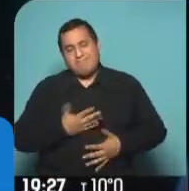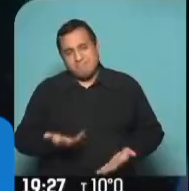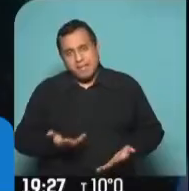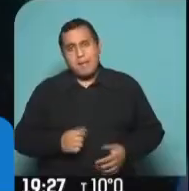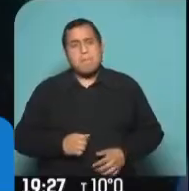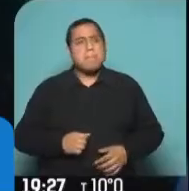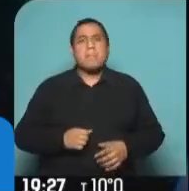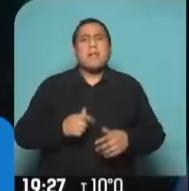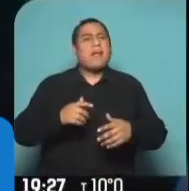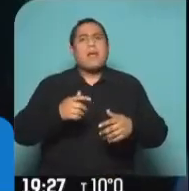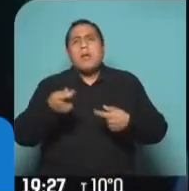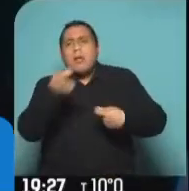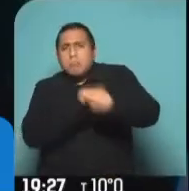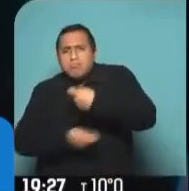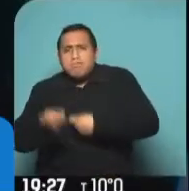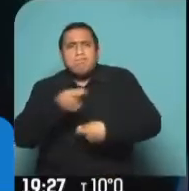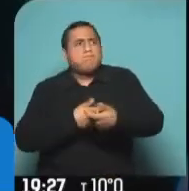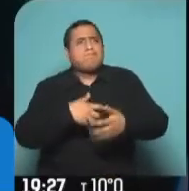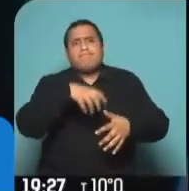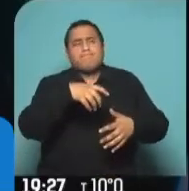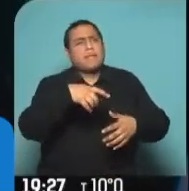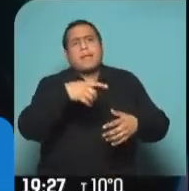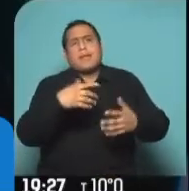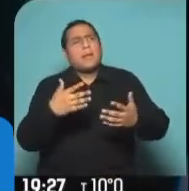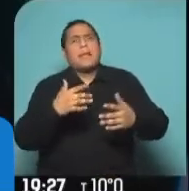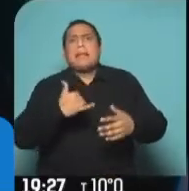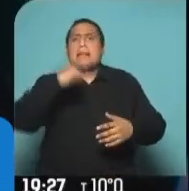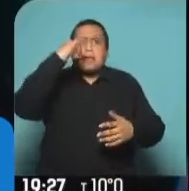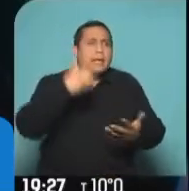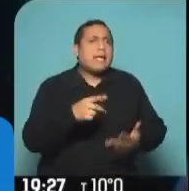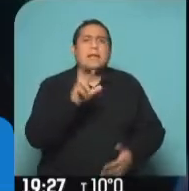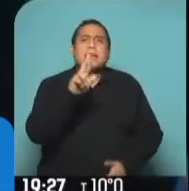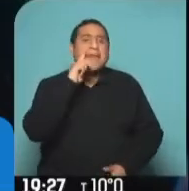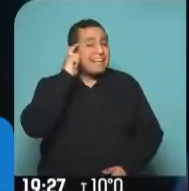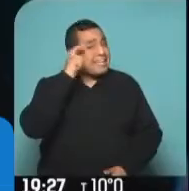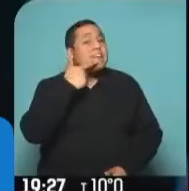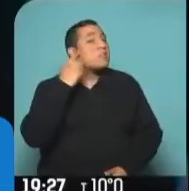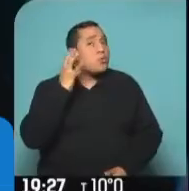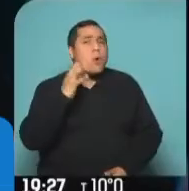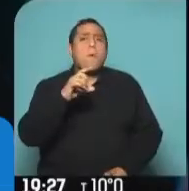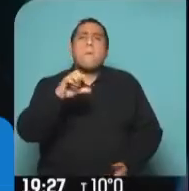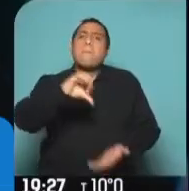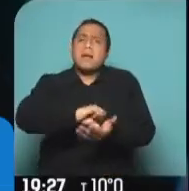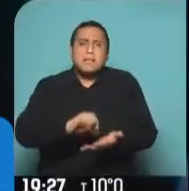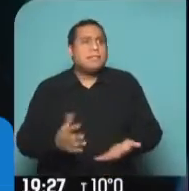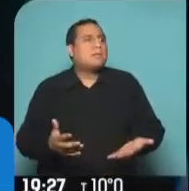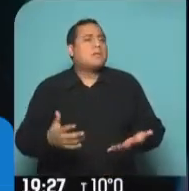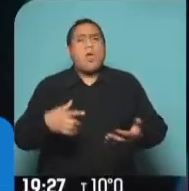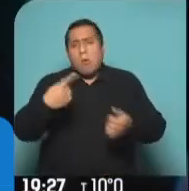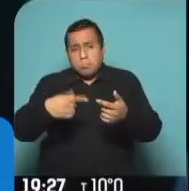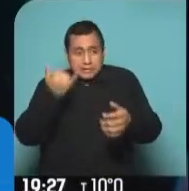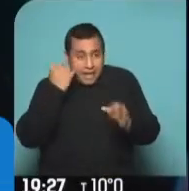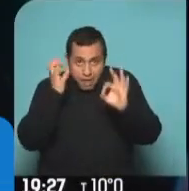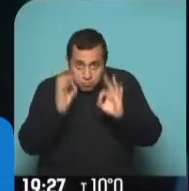manifestaciones que el mercado produce a través de tipo de cambio, tasa de interés, riesgo país, luego habrá que empezar a discutir los temas de